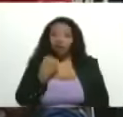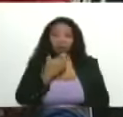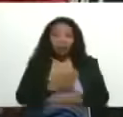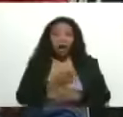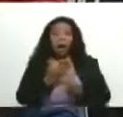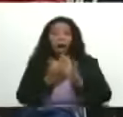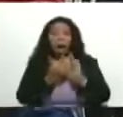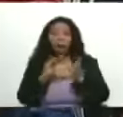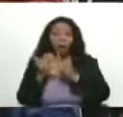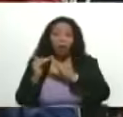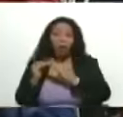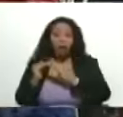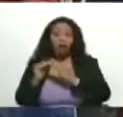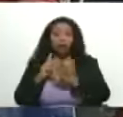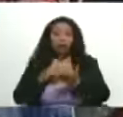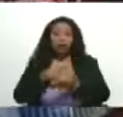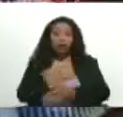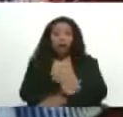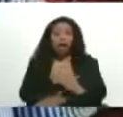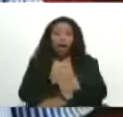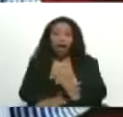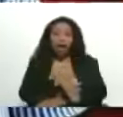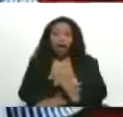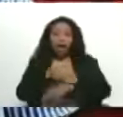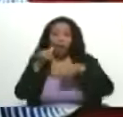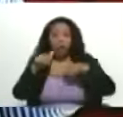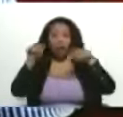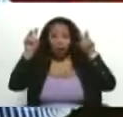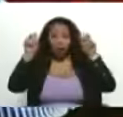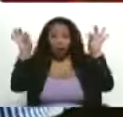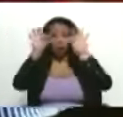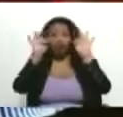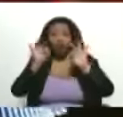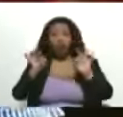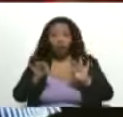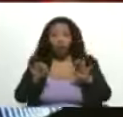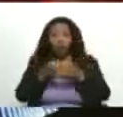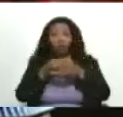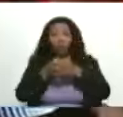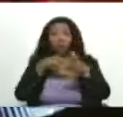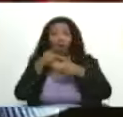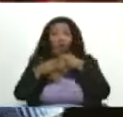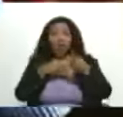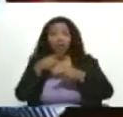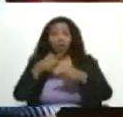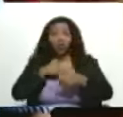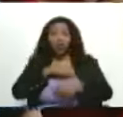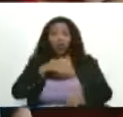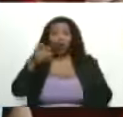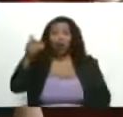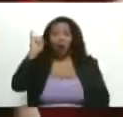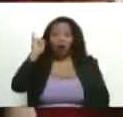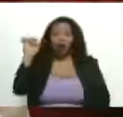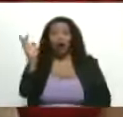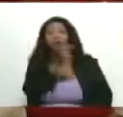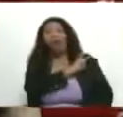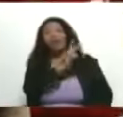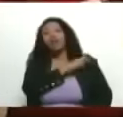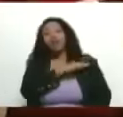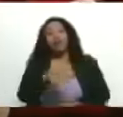nos faltaba llegar a la calle. Con esta nueva estructura del partido, nosotros tenemos jefes de